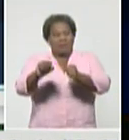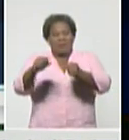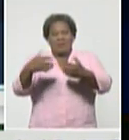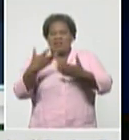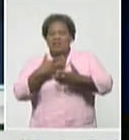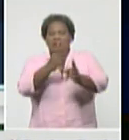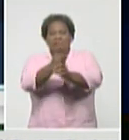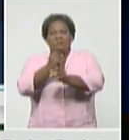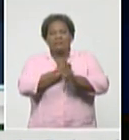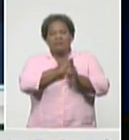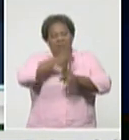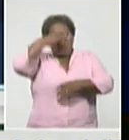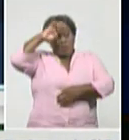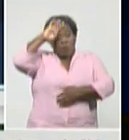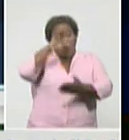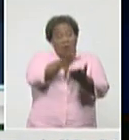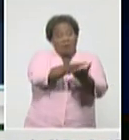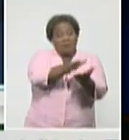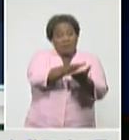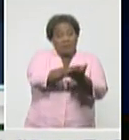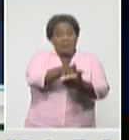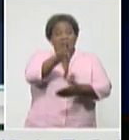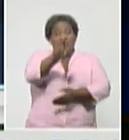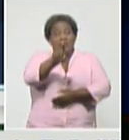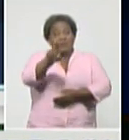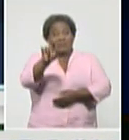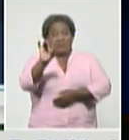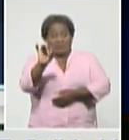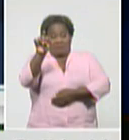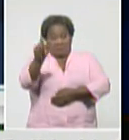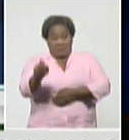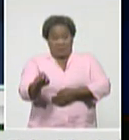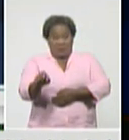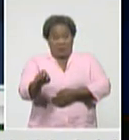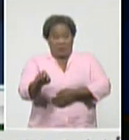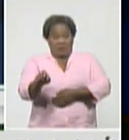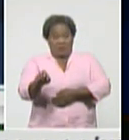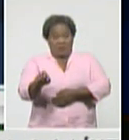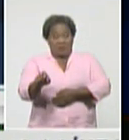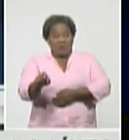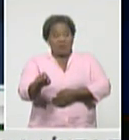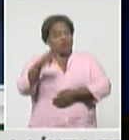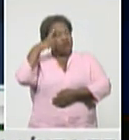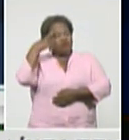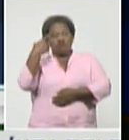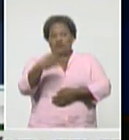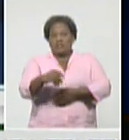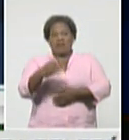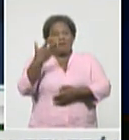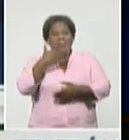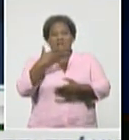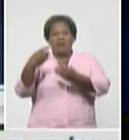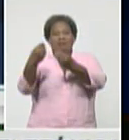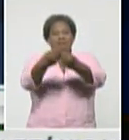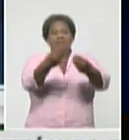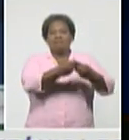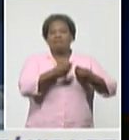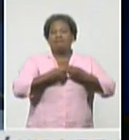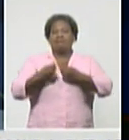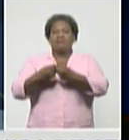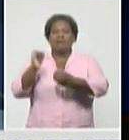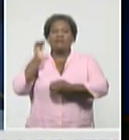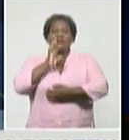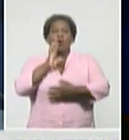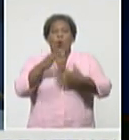se acumulan 117 personas que se han diagnosticado en las que no se ha podido precisar la fuente de infección.